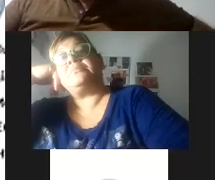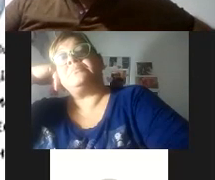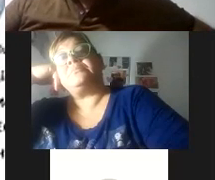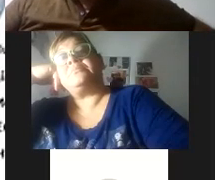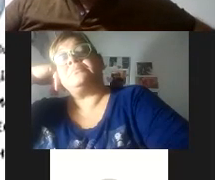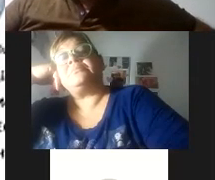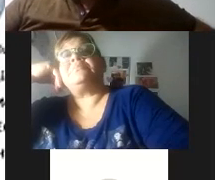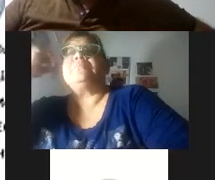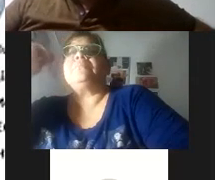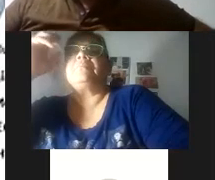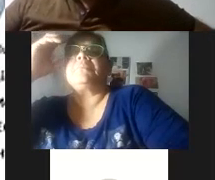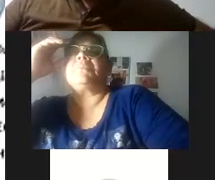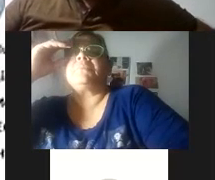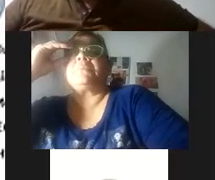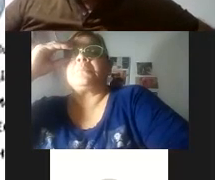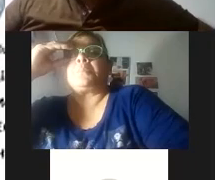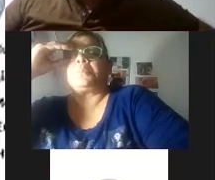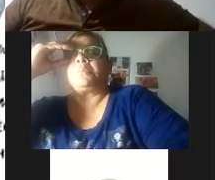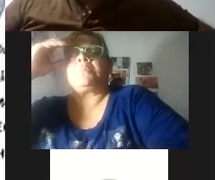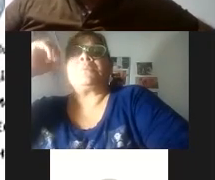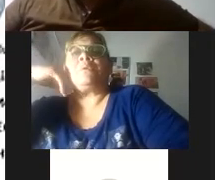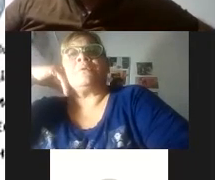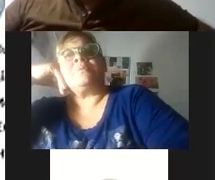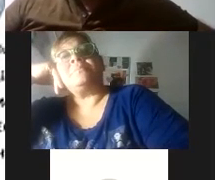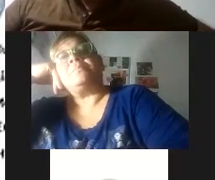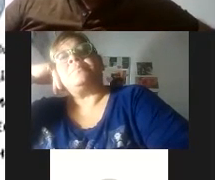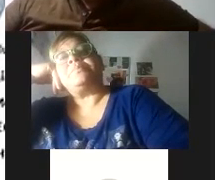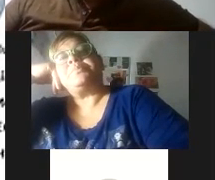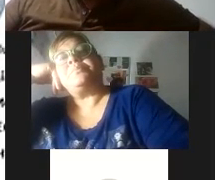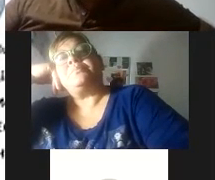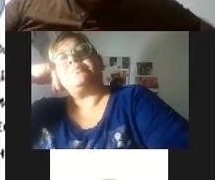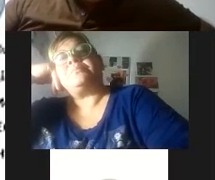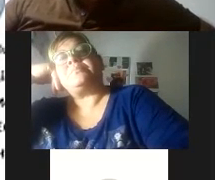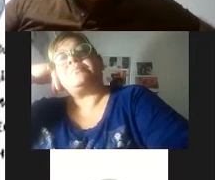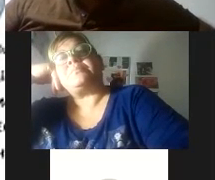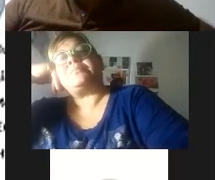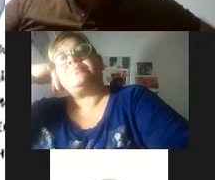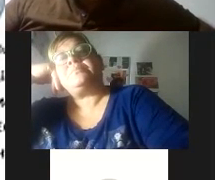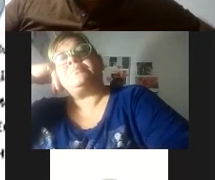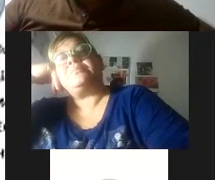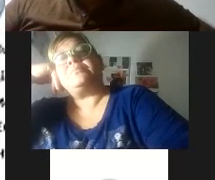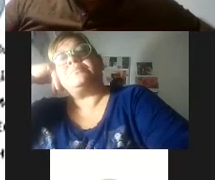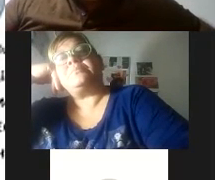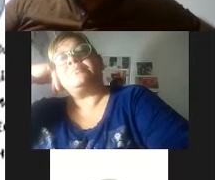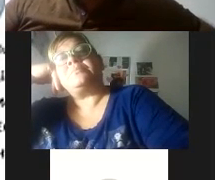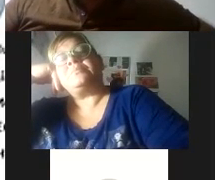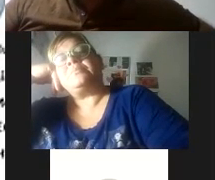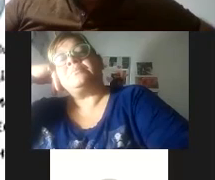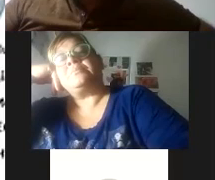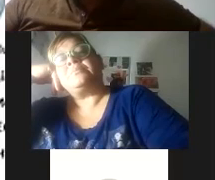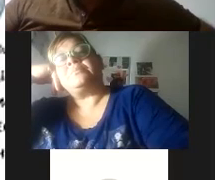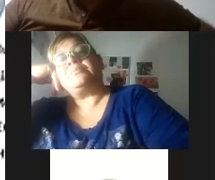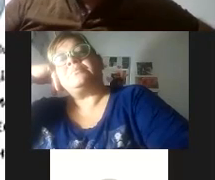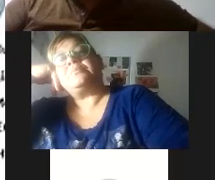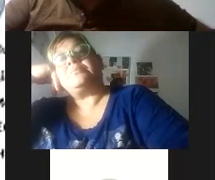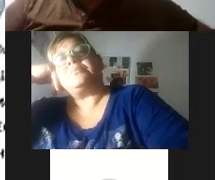A través de este cartílago, el hueso crece en longitud. Si algo destruye este cartílago